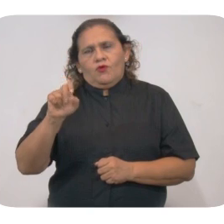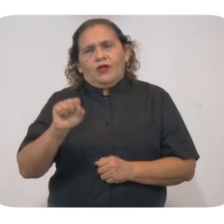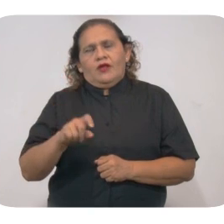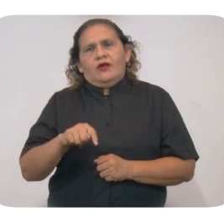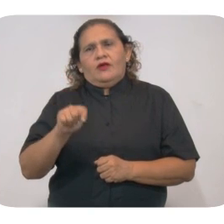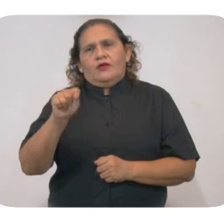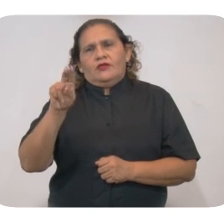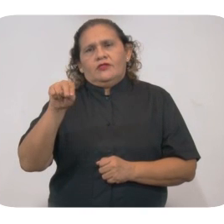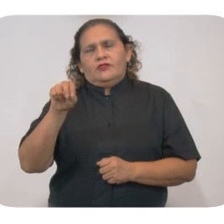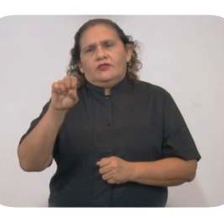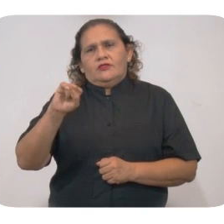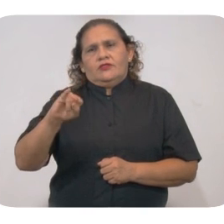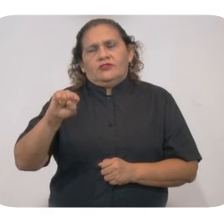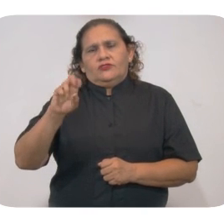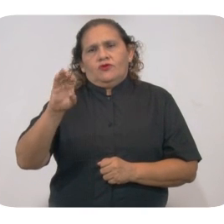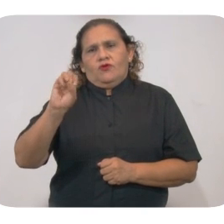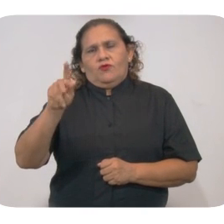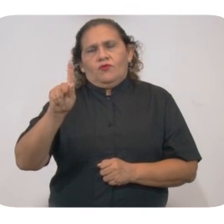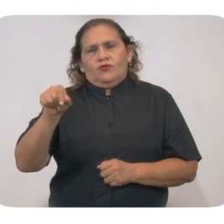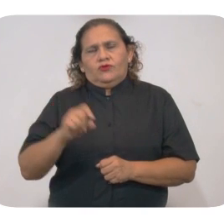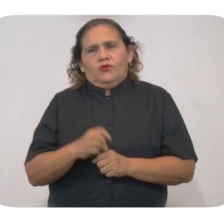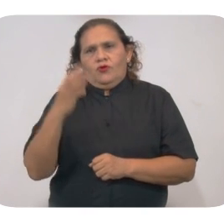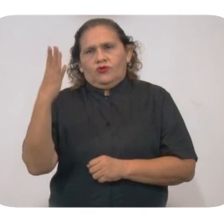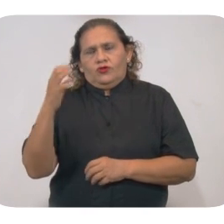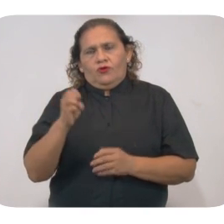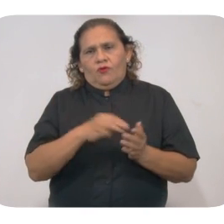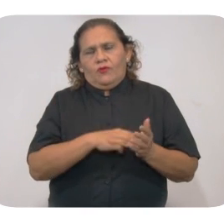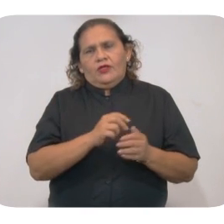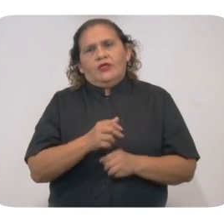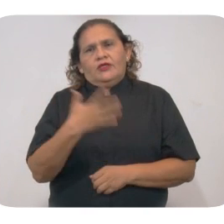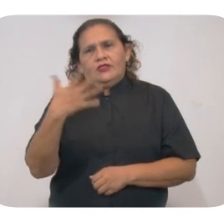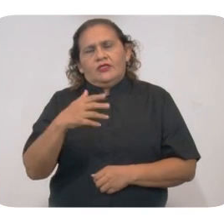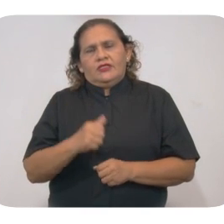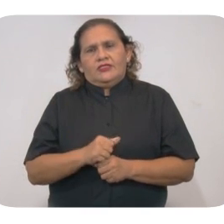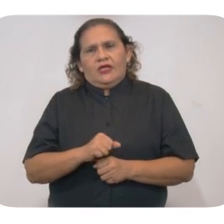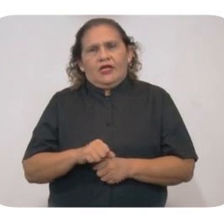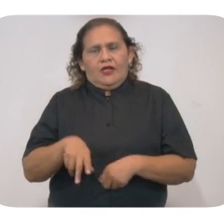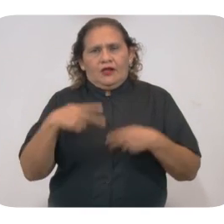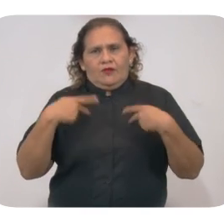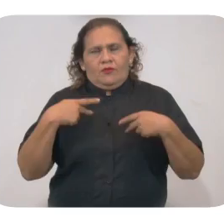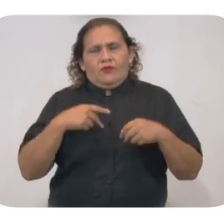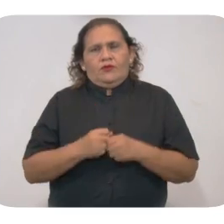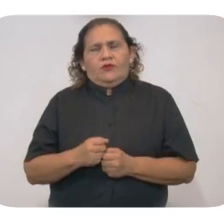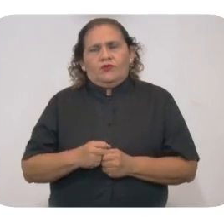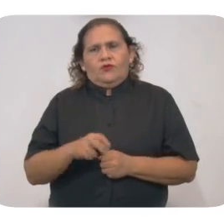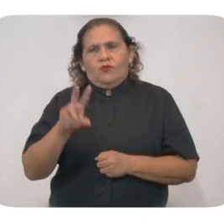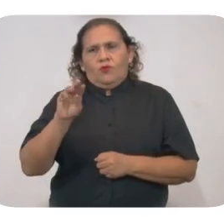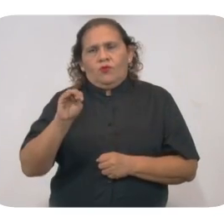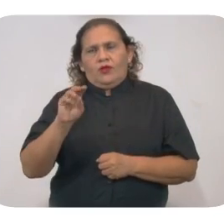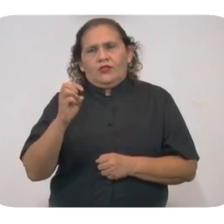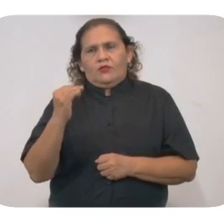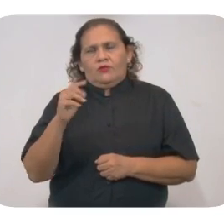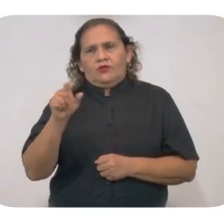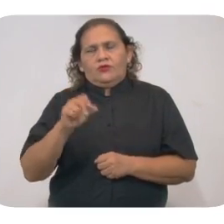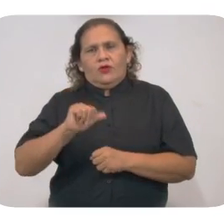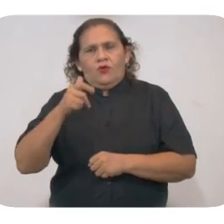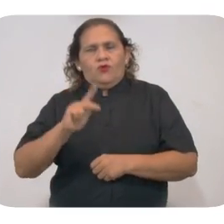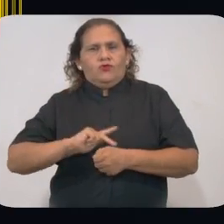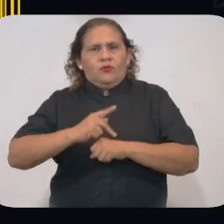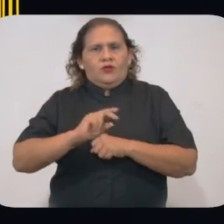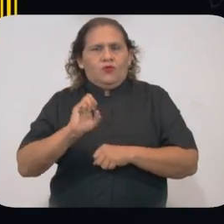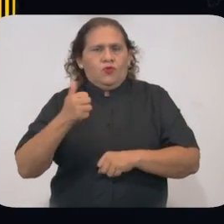un foráneo. En total, ya son 5.110 casos positivos, 49 de los cuales son de otro país u otro